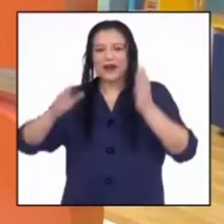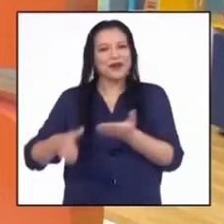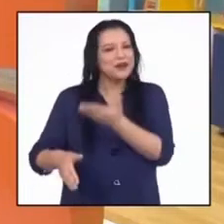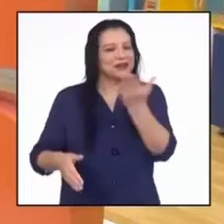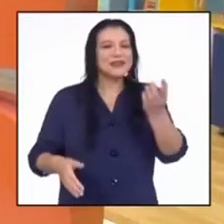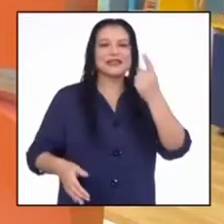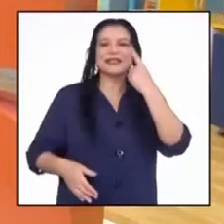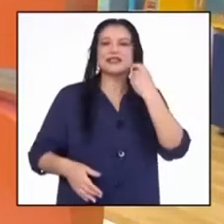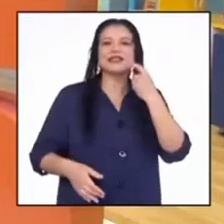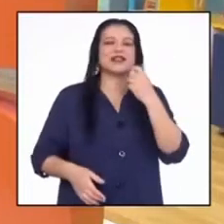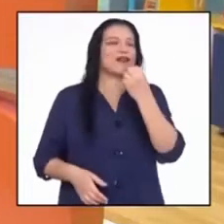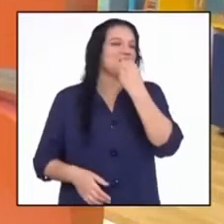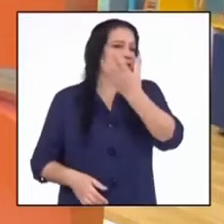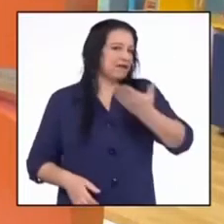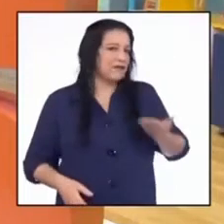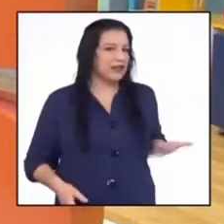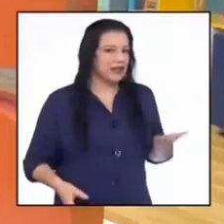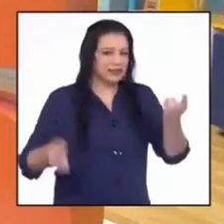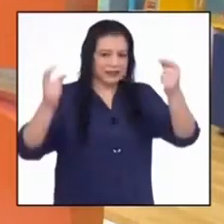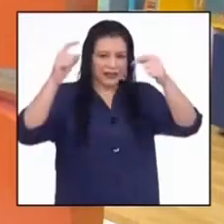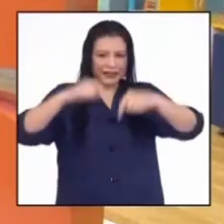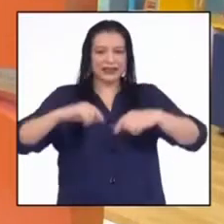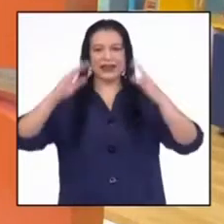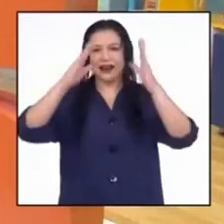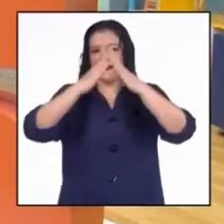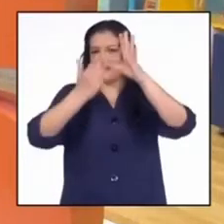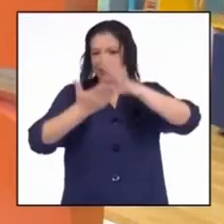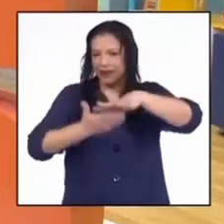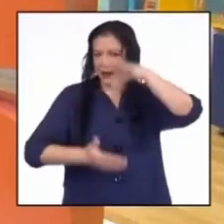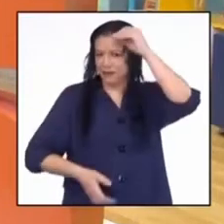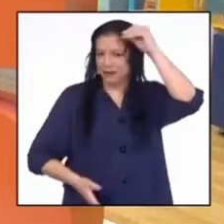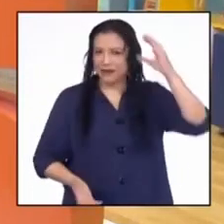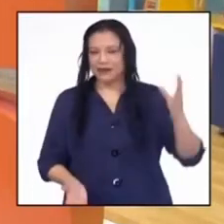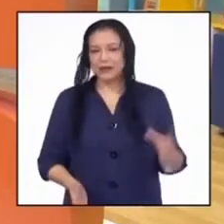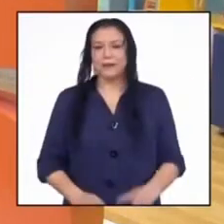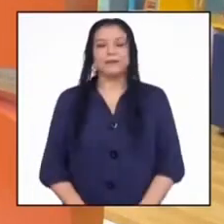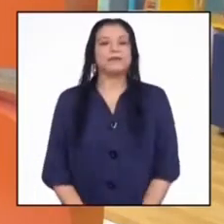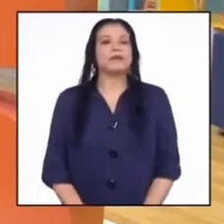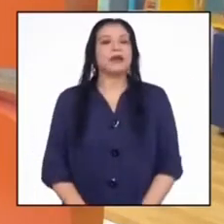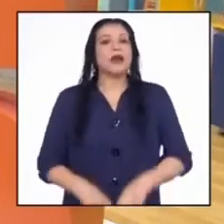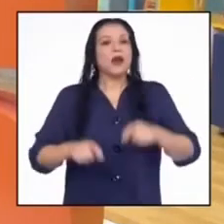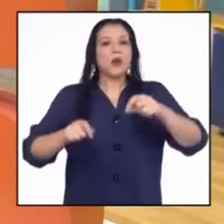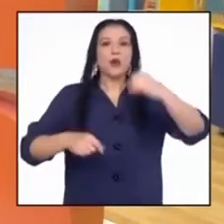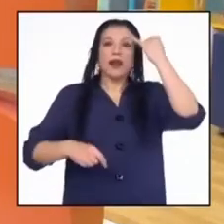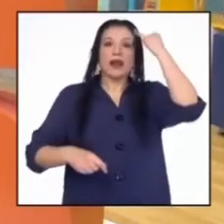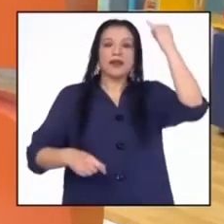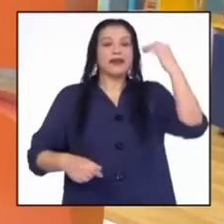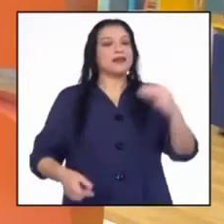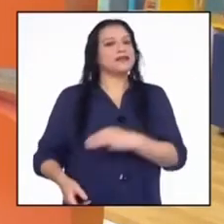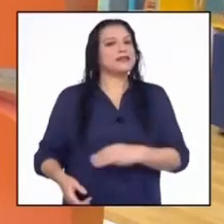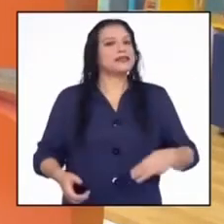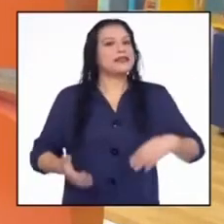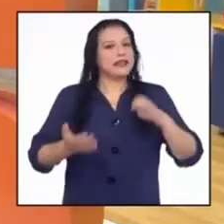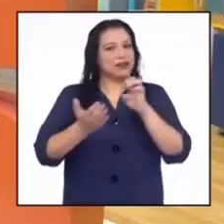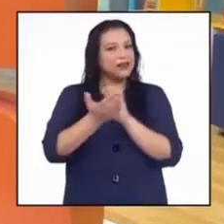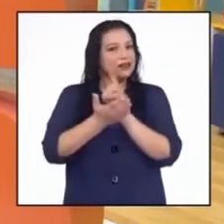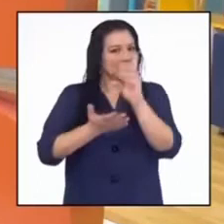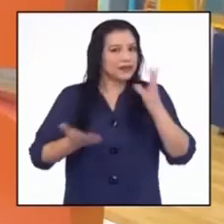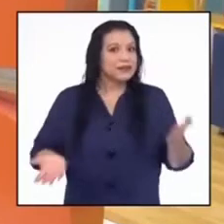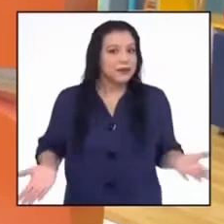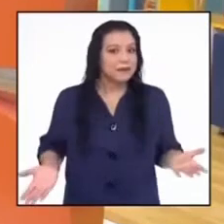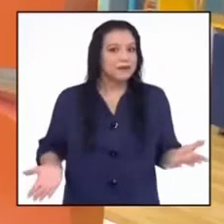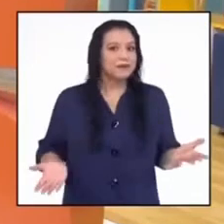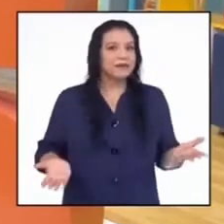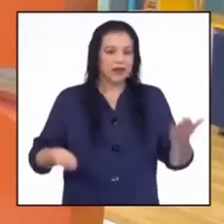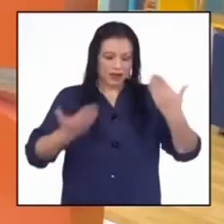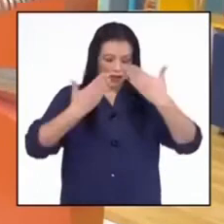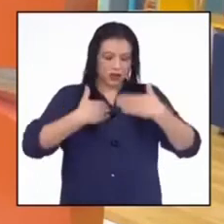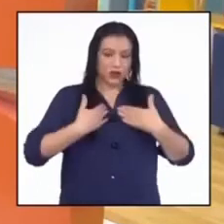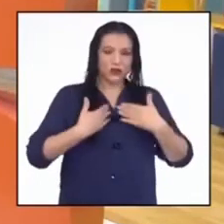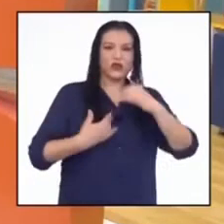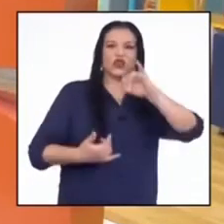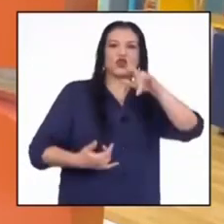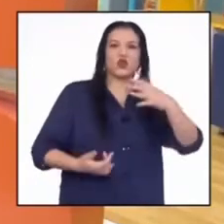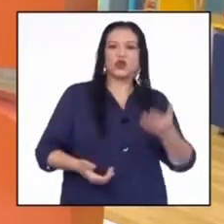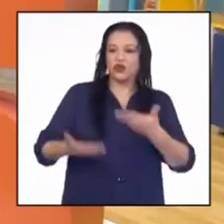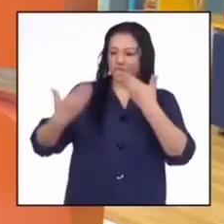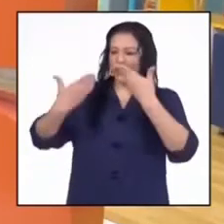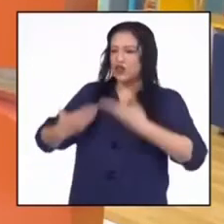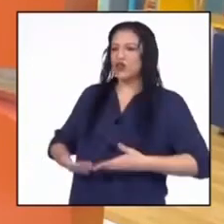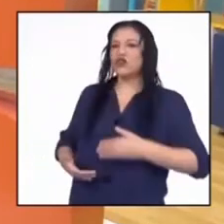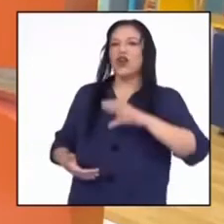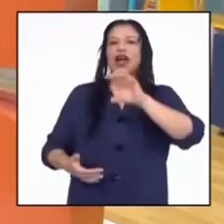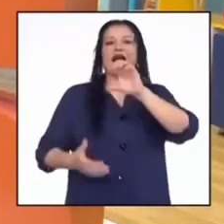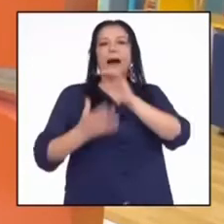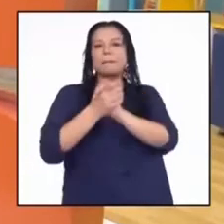chicos, bienvenidas y bienvenidos a Aprendo en Casa, una iniciativa del Ministerio de Educación. Yo soy Junior. Y yo soy su